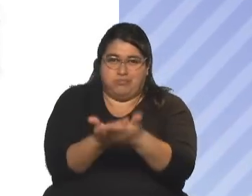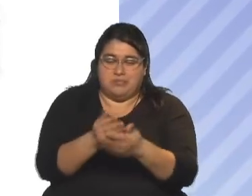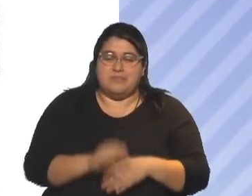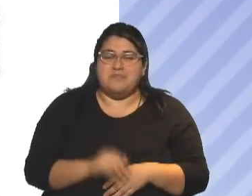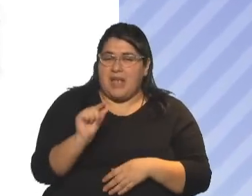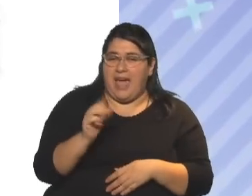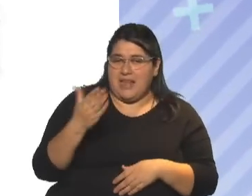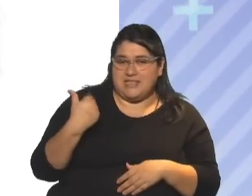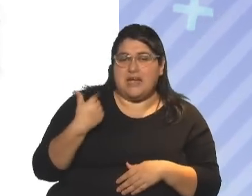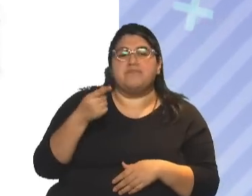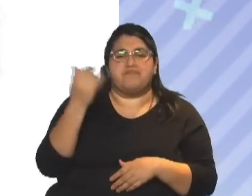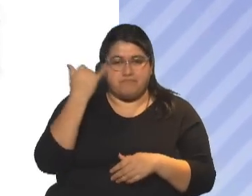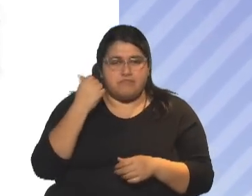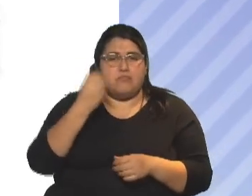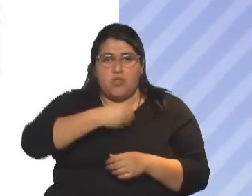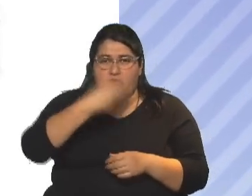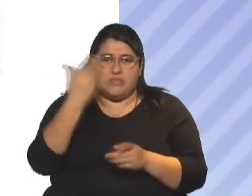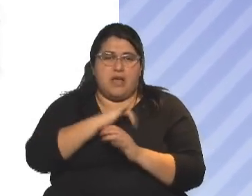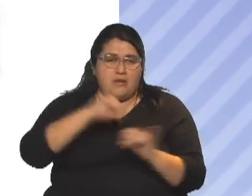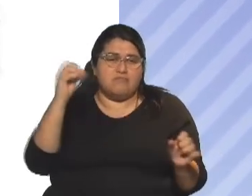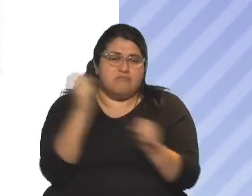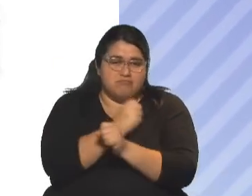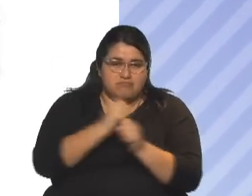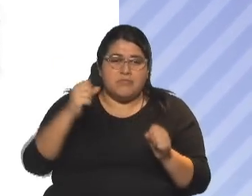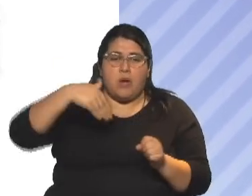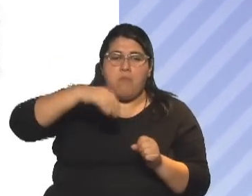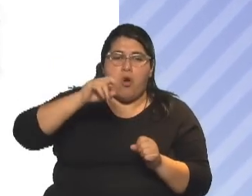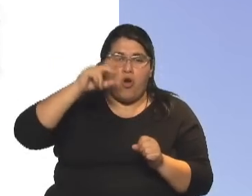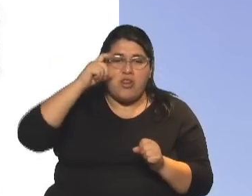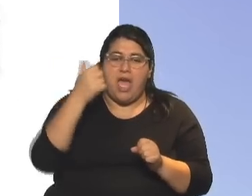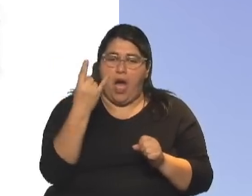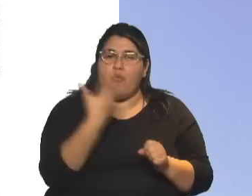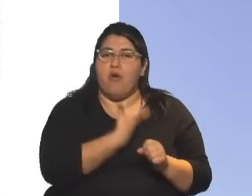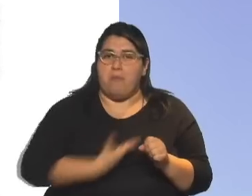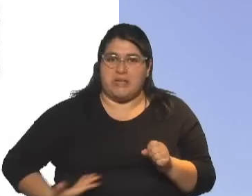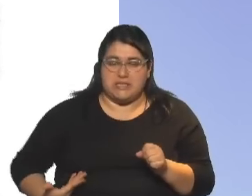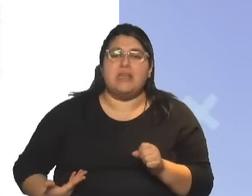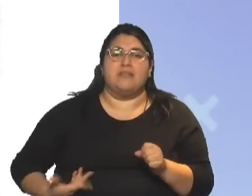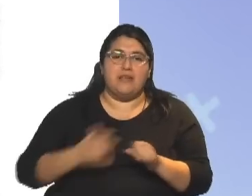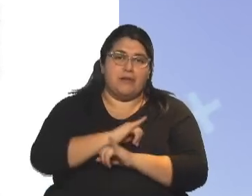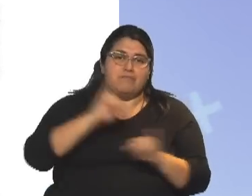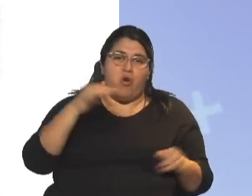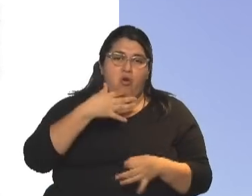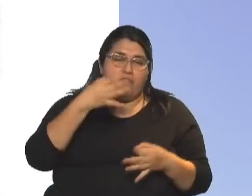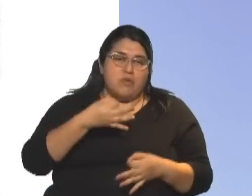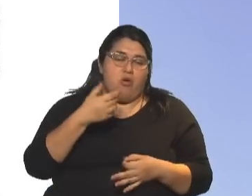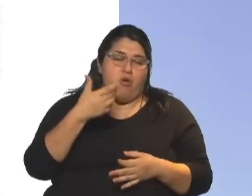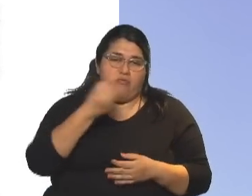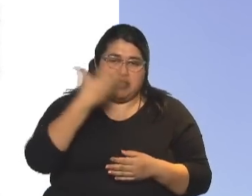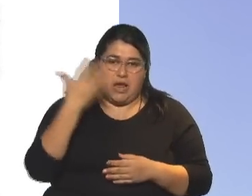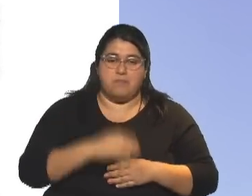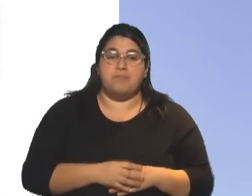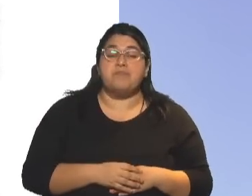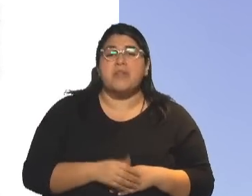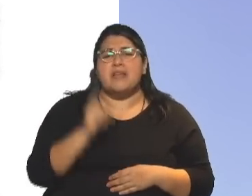ratificó esa convocatoria cecilia moreau presidenta de la cámara de diputados de la nación mientras tanto